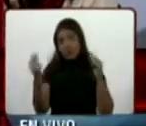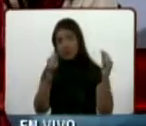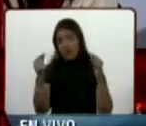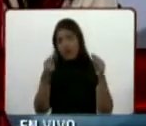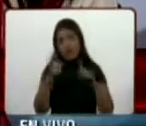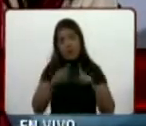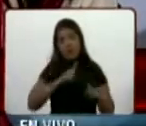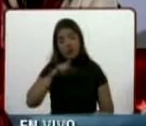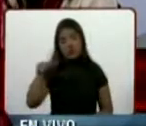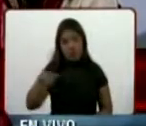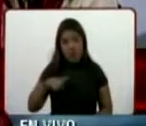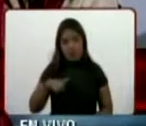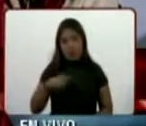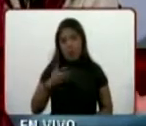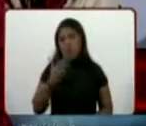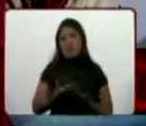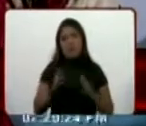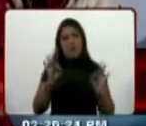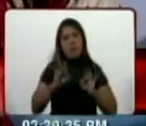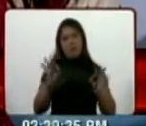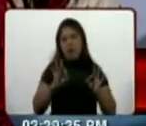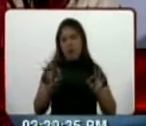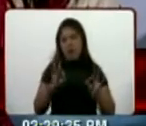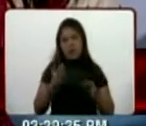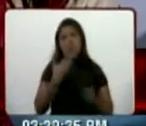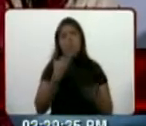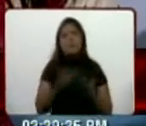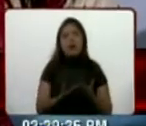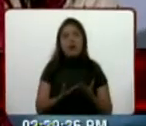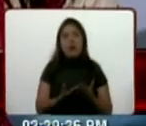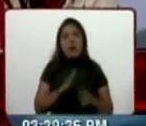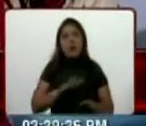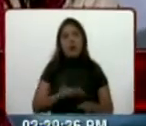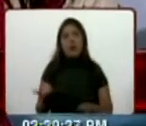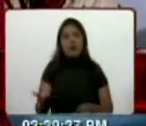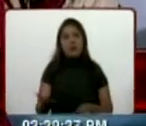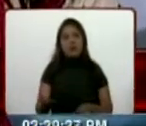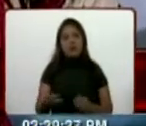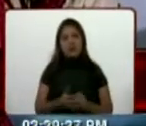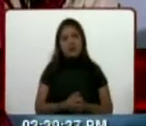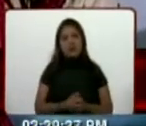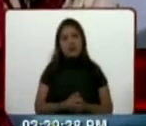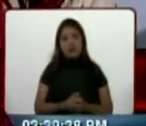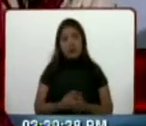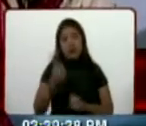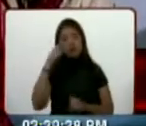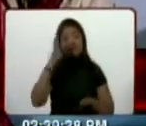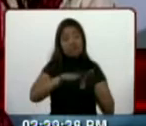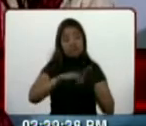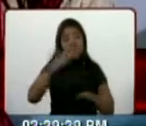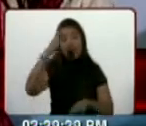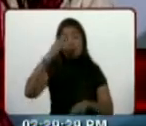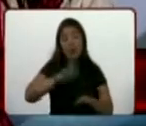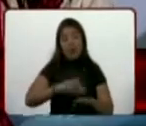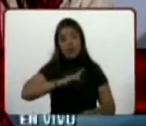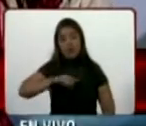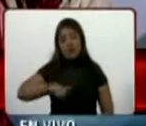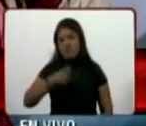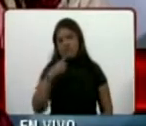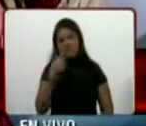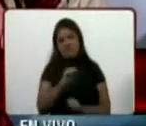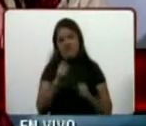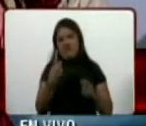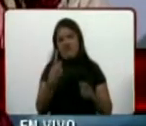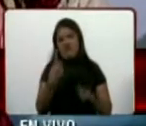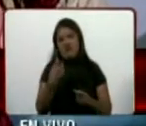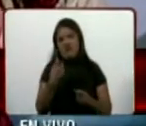nosotros no pedimos cacao. Yo no vengo a pedir. Cuando digo eso no es por cacao, es para hacer conciencia. Porque nosotros no nos hace falta que nos saquen en la